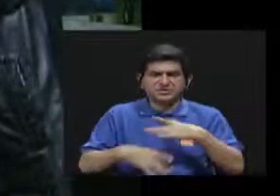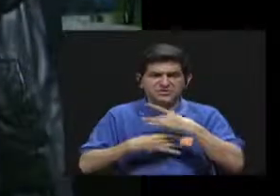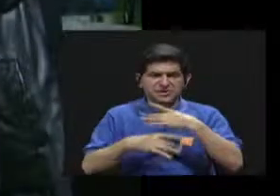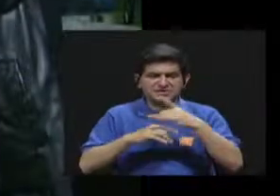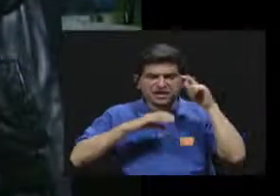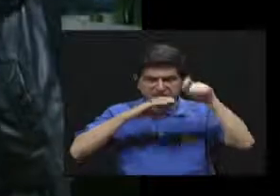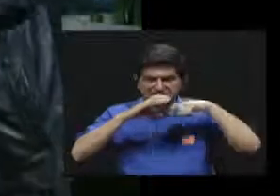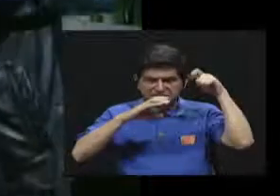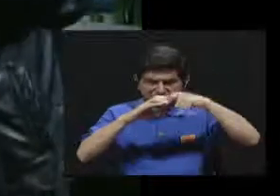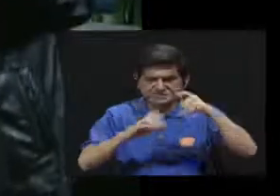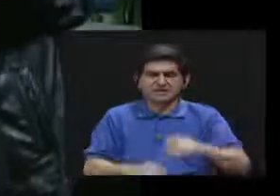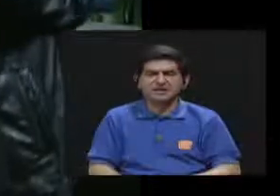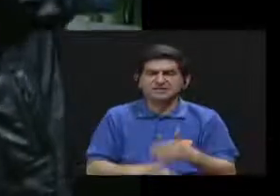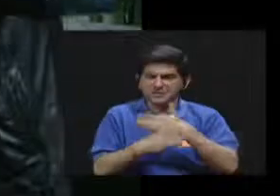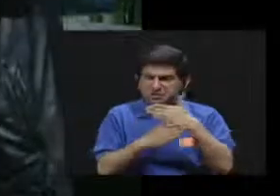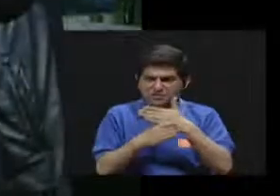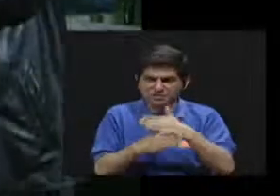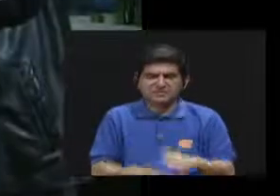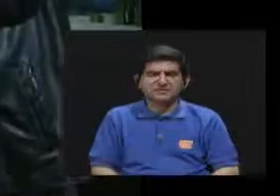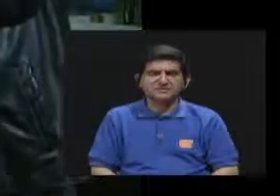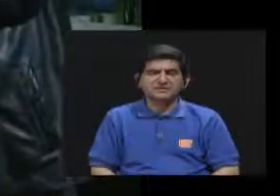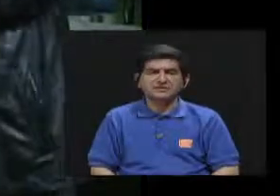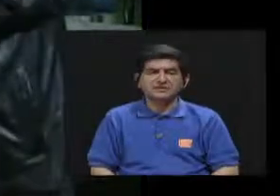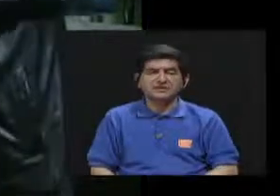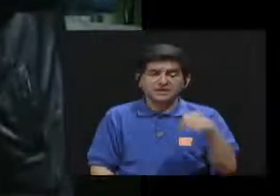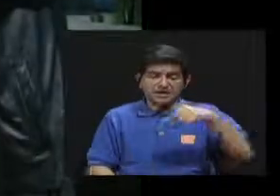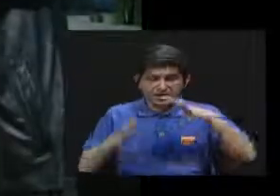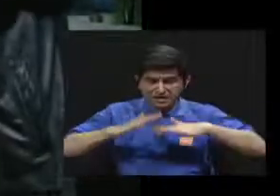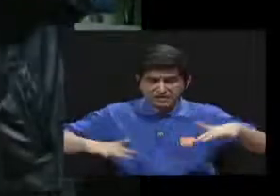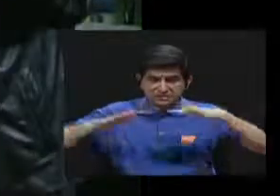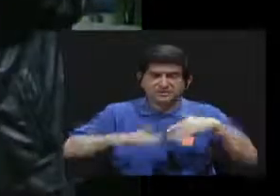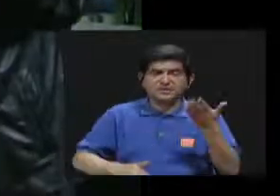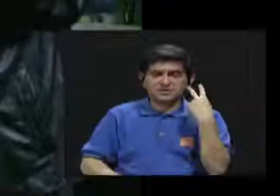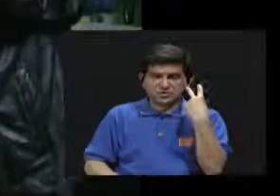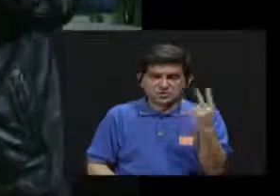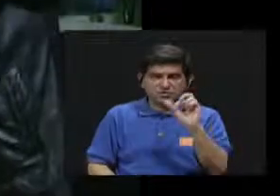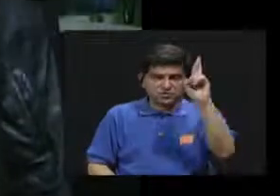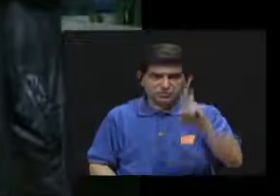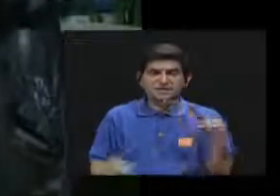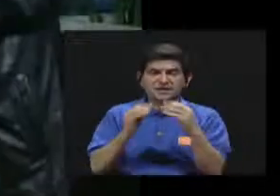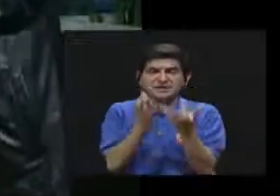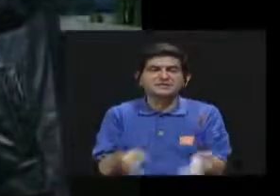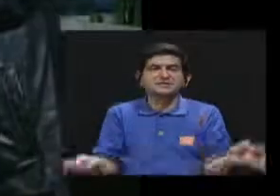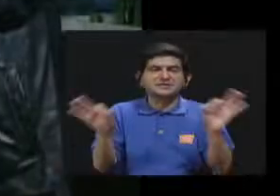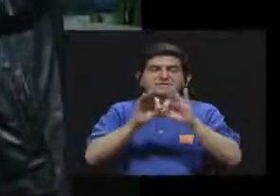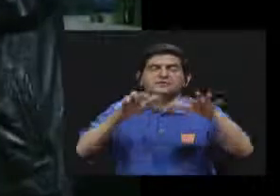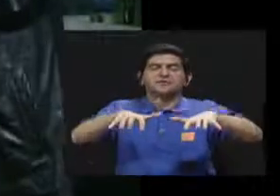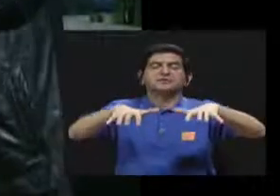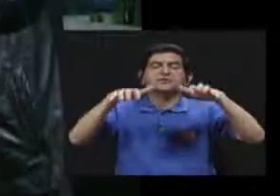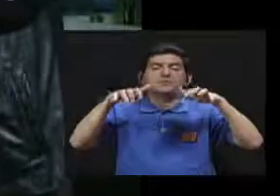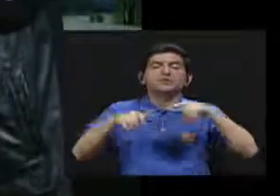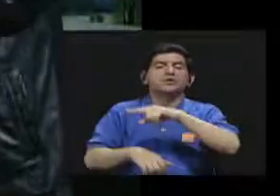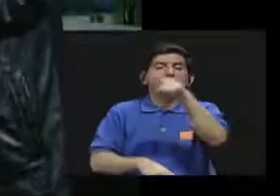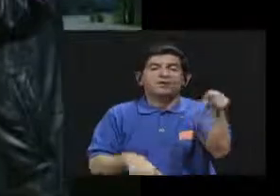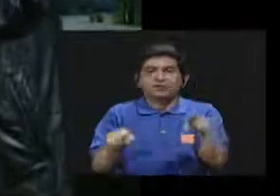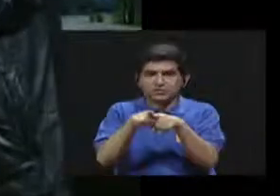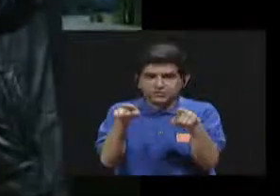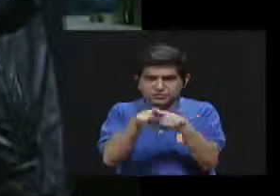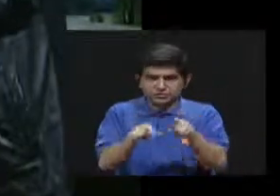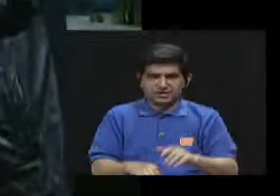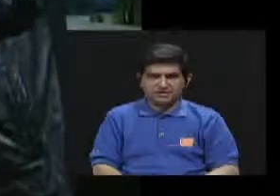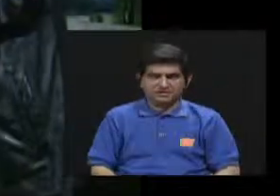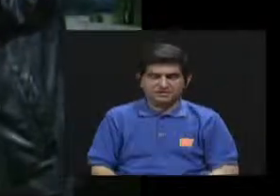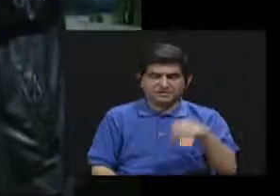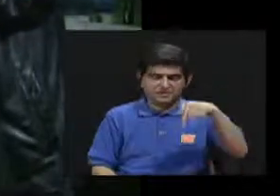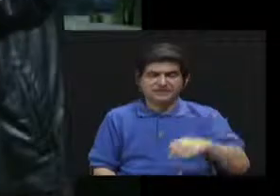compartido acá entre el medio audiovisual costarricense y, lo más importante, el público y ustedes, este fenómeno,